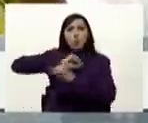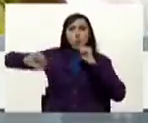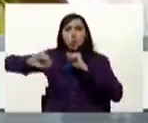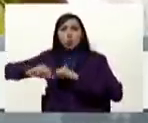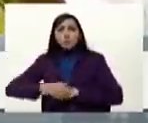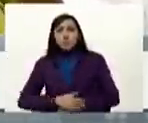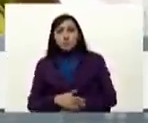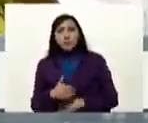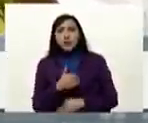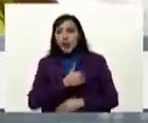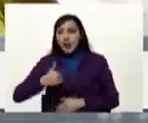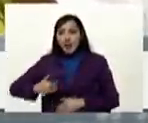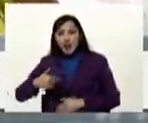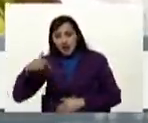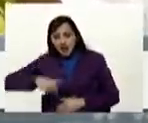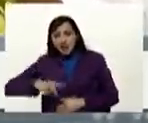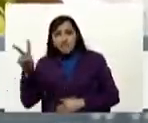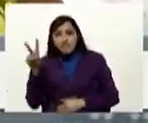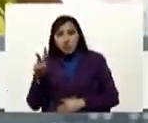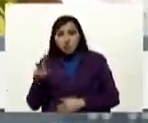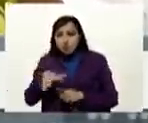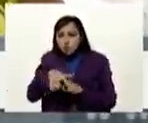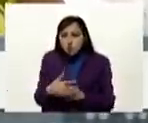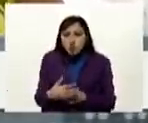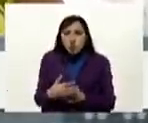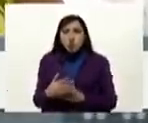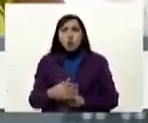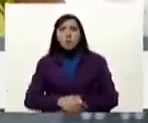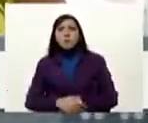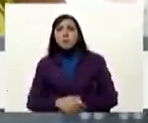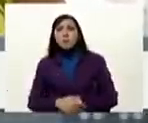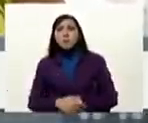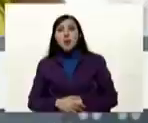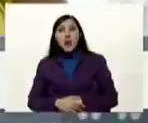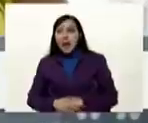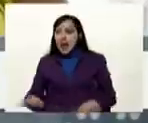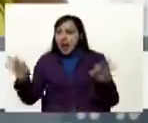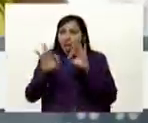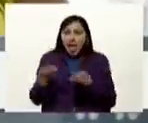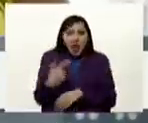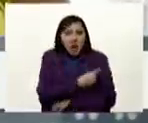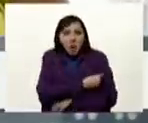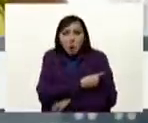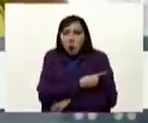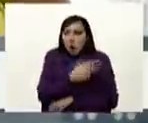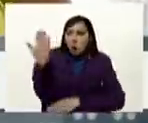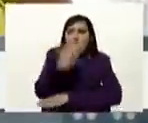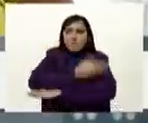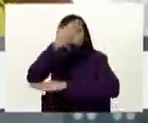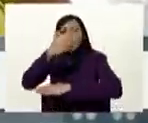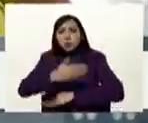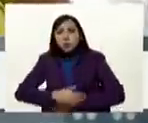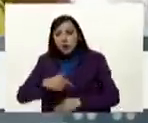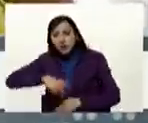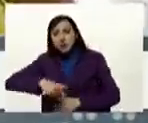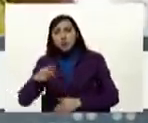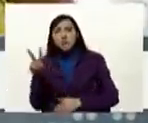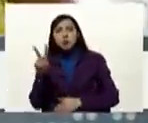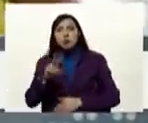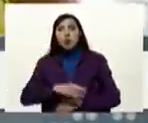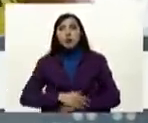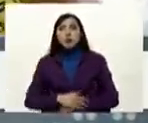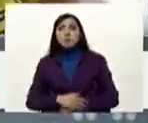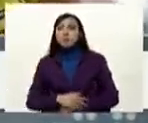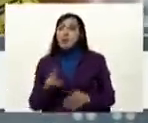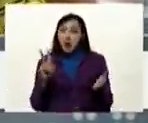que querían poner a Venezuela en la situación que no hubiera nada en Venezuela, ni vacunas ni medicinas contra el COVID. Esa